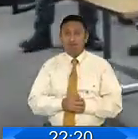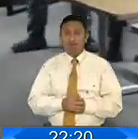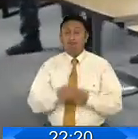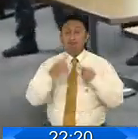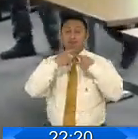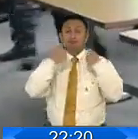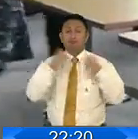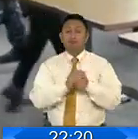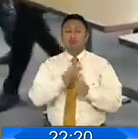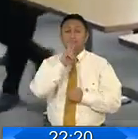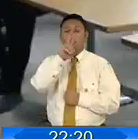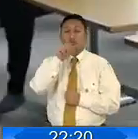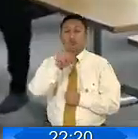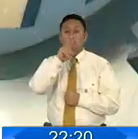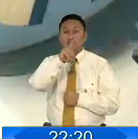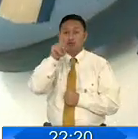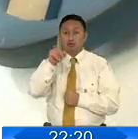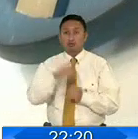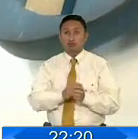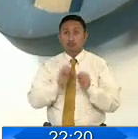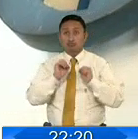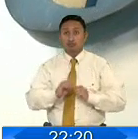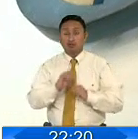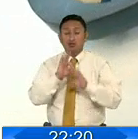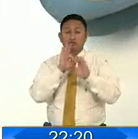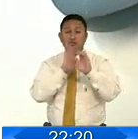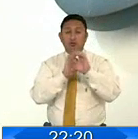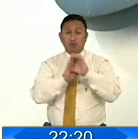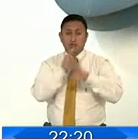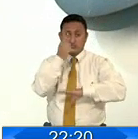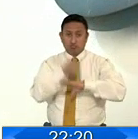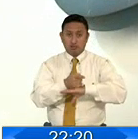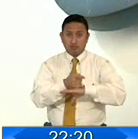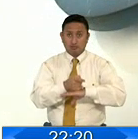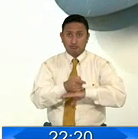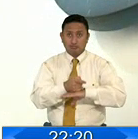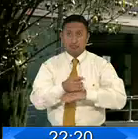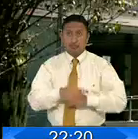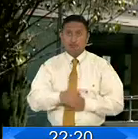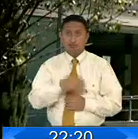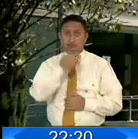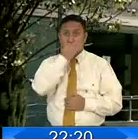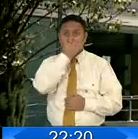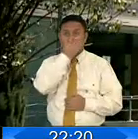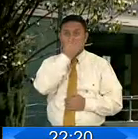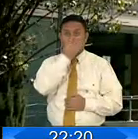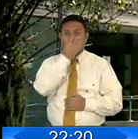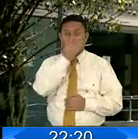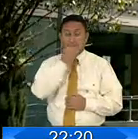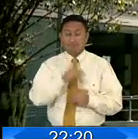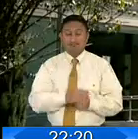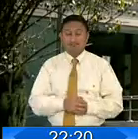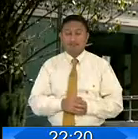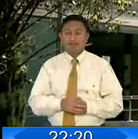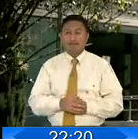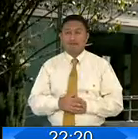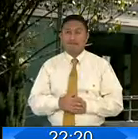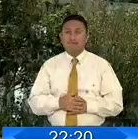del 2022, como lo dispuso el Consejo de Participación Ciudadana Transitorio y la Corte